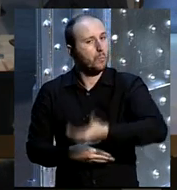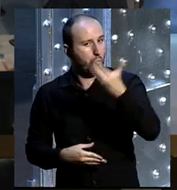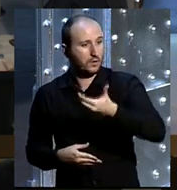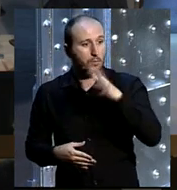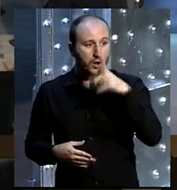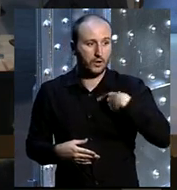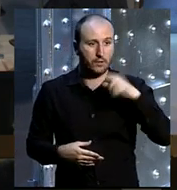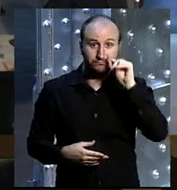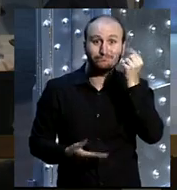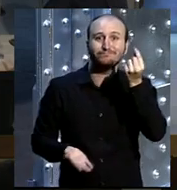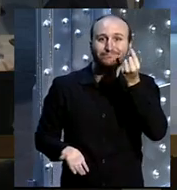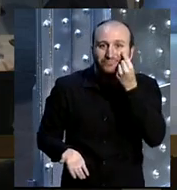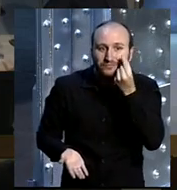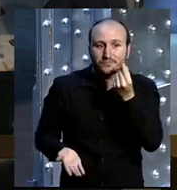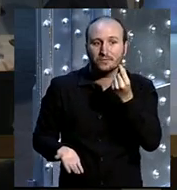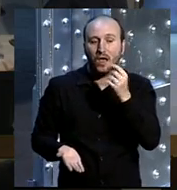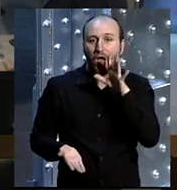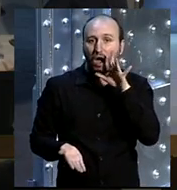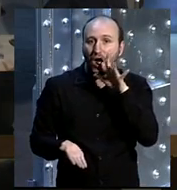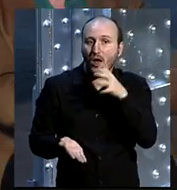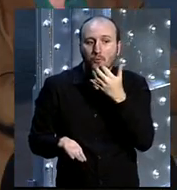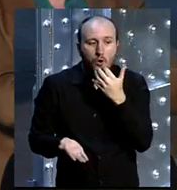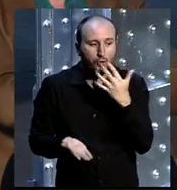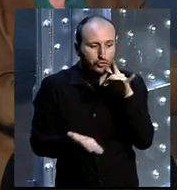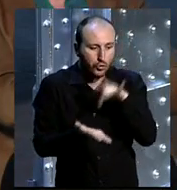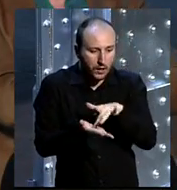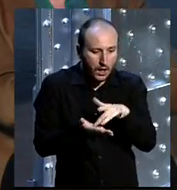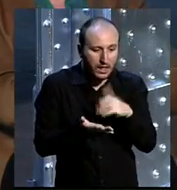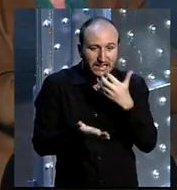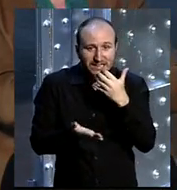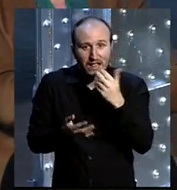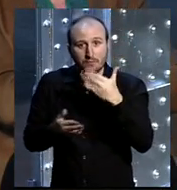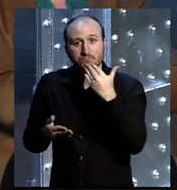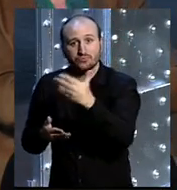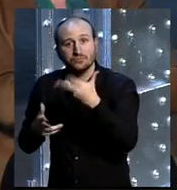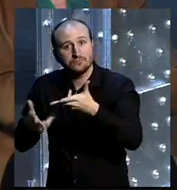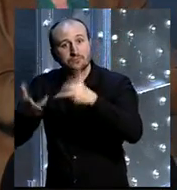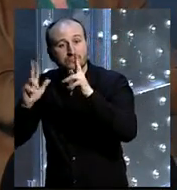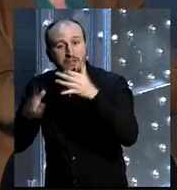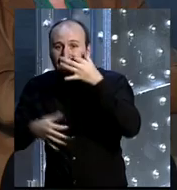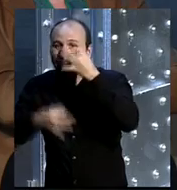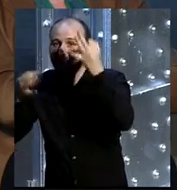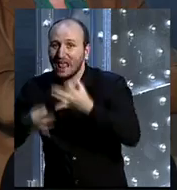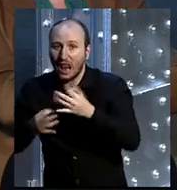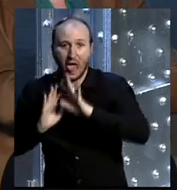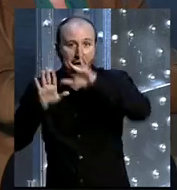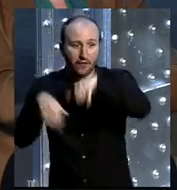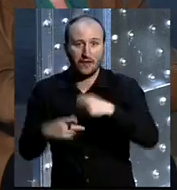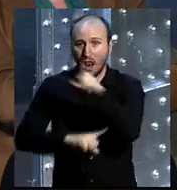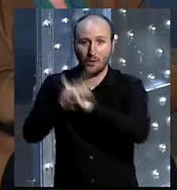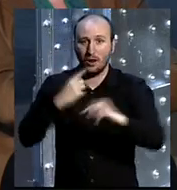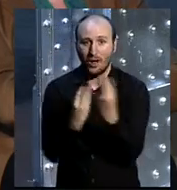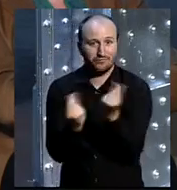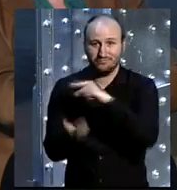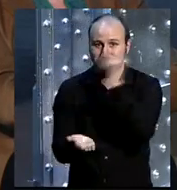que nos resolvería automáticamente, o sea, si fuese real consentimiento informado, nos resolvería automáticamente el problema, porque si